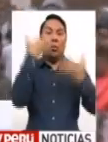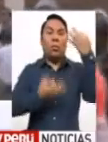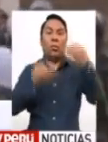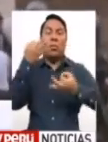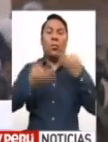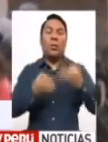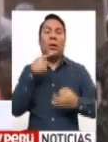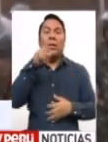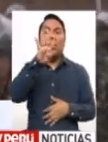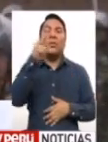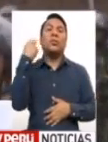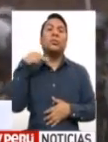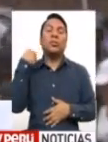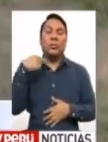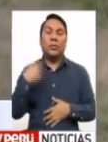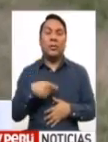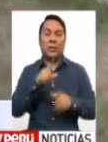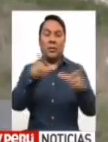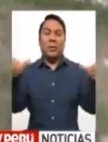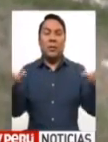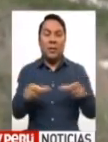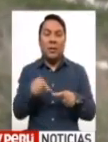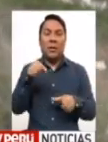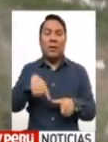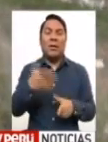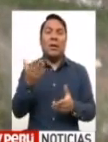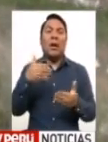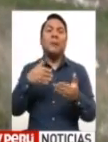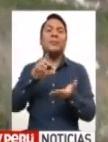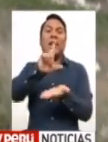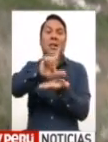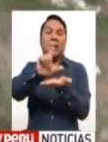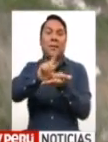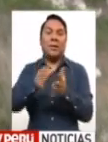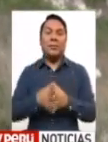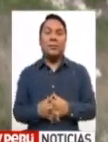será el 4 de noviembre en la Sala Penal Nacional del Cercado de Lima.